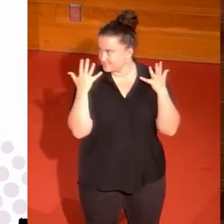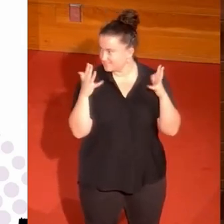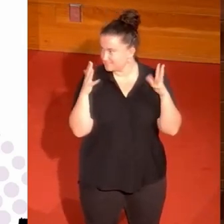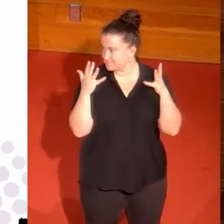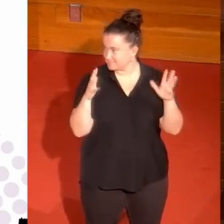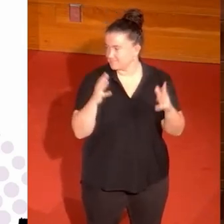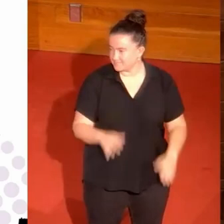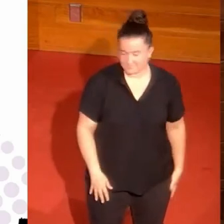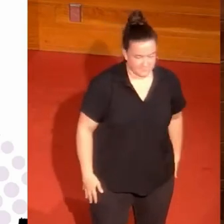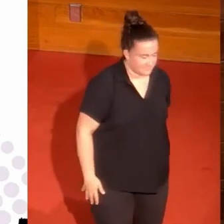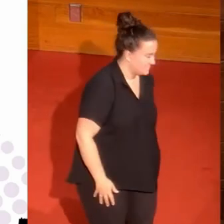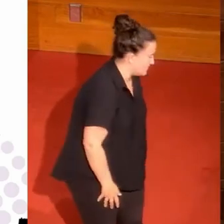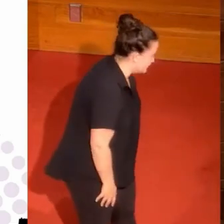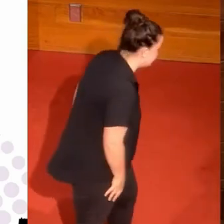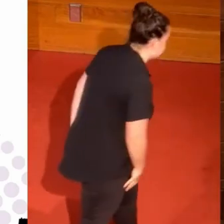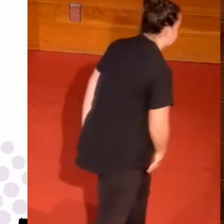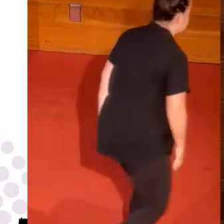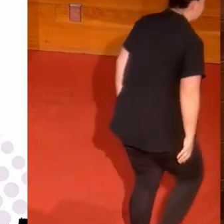rasc ah